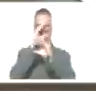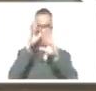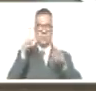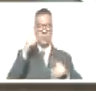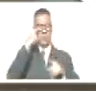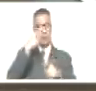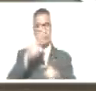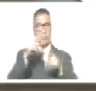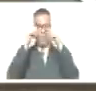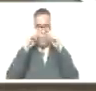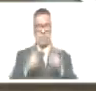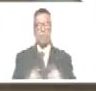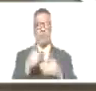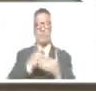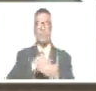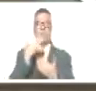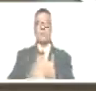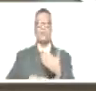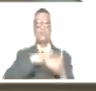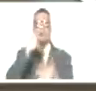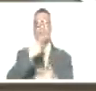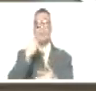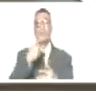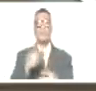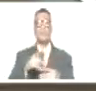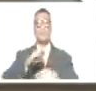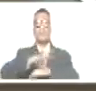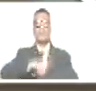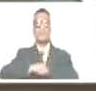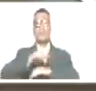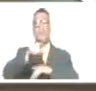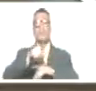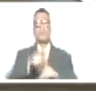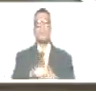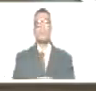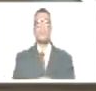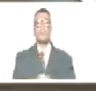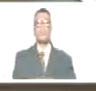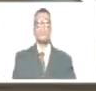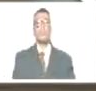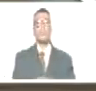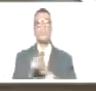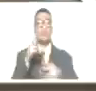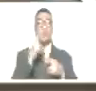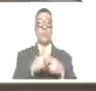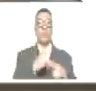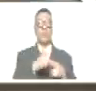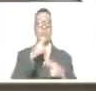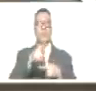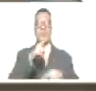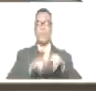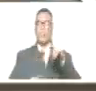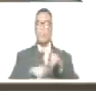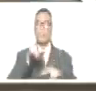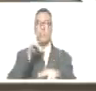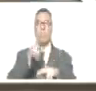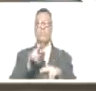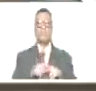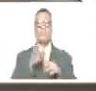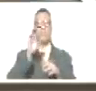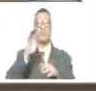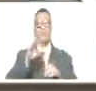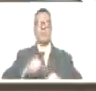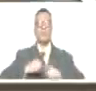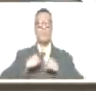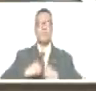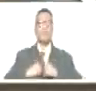su trayecto político al flagelo de la corrupción como una amenaza a la construcción de una nación sólida y de